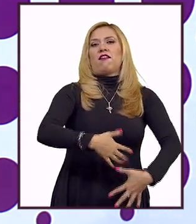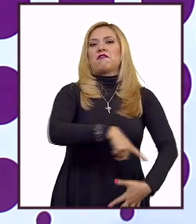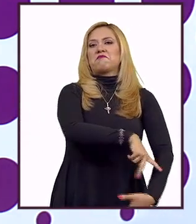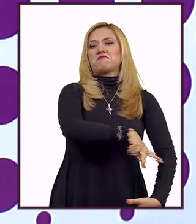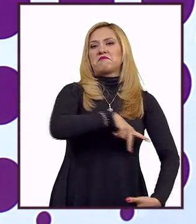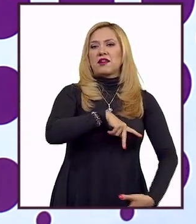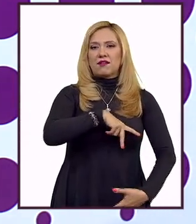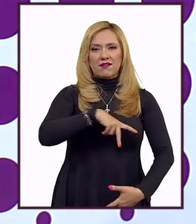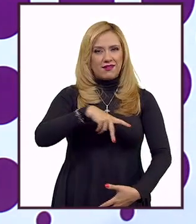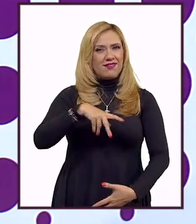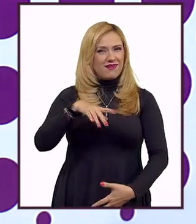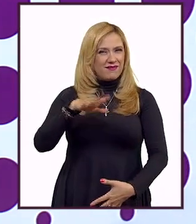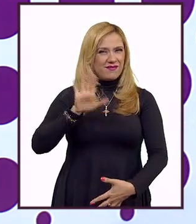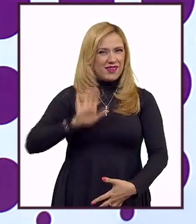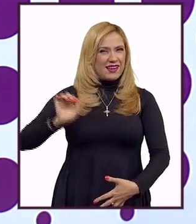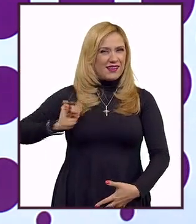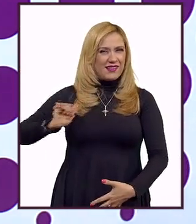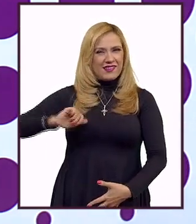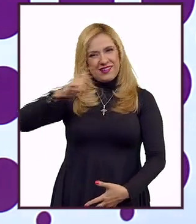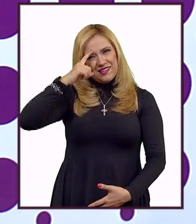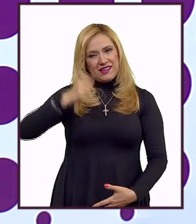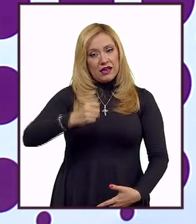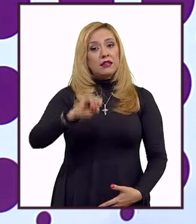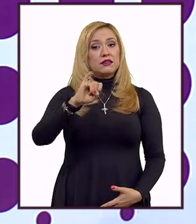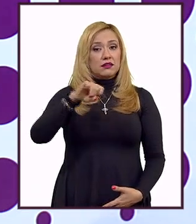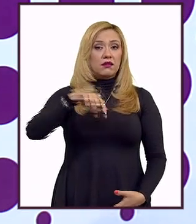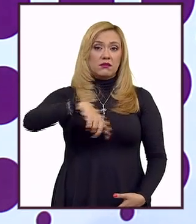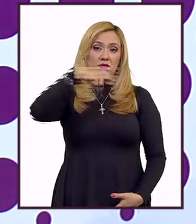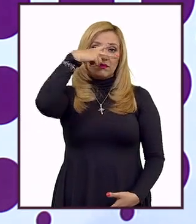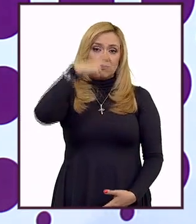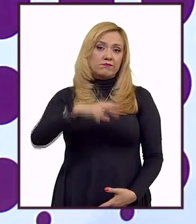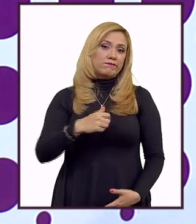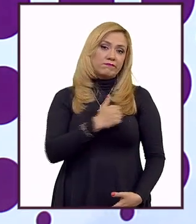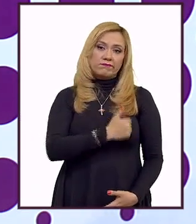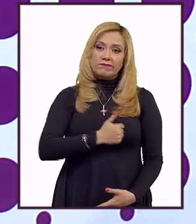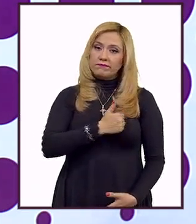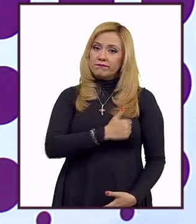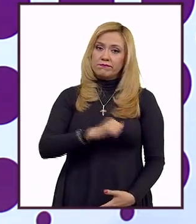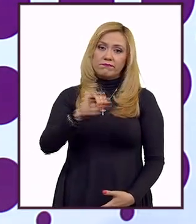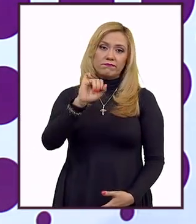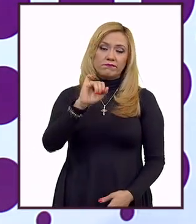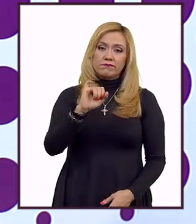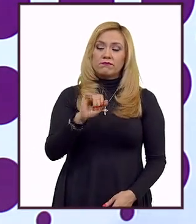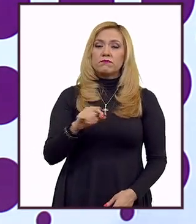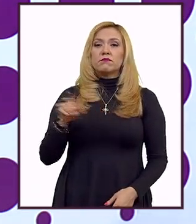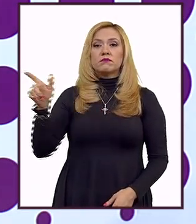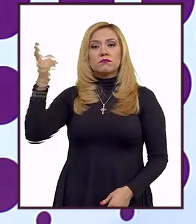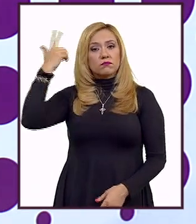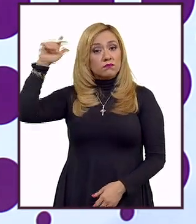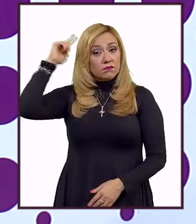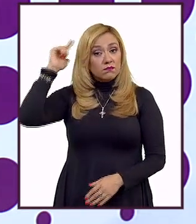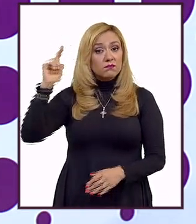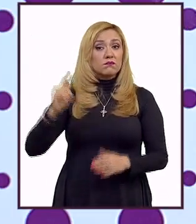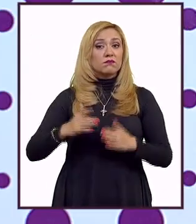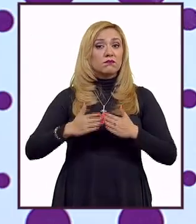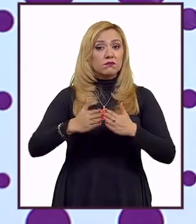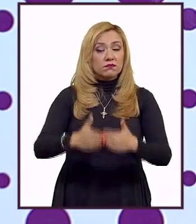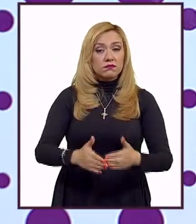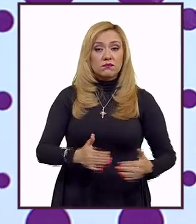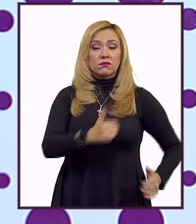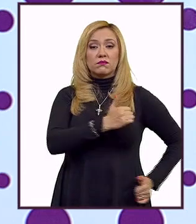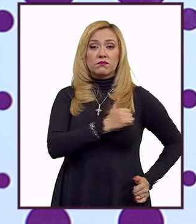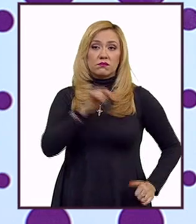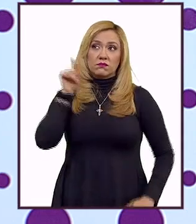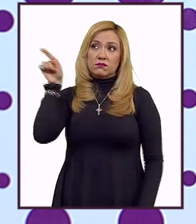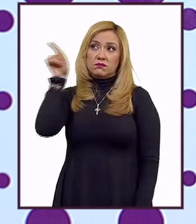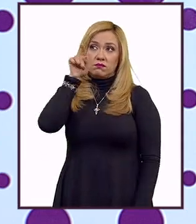potente, un gran contenido, y en México se han dado muchos casos, desafortunadamente, donde la propia Marina, el ejército, han sido señalados